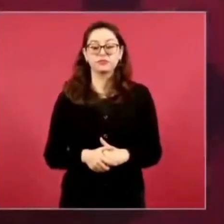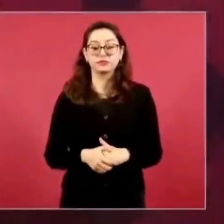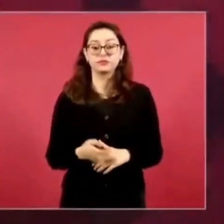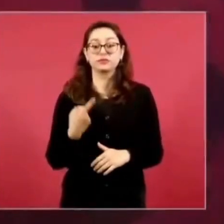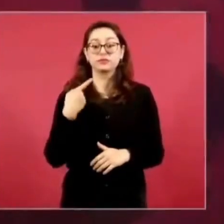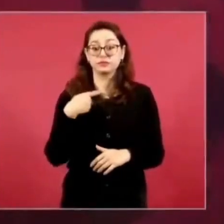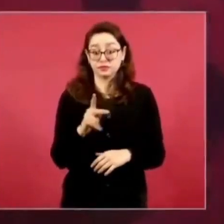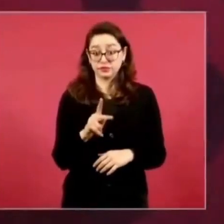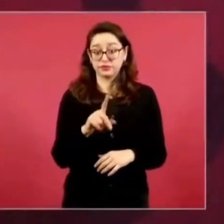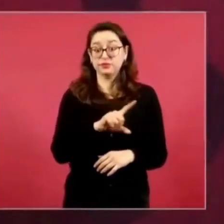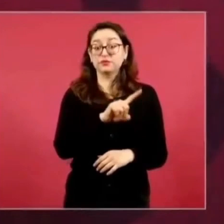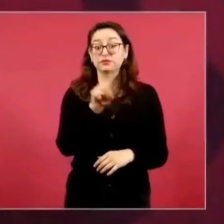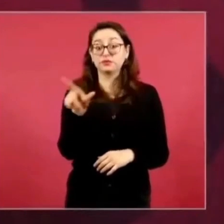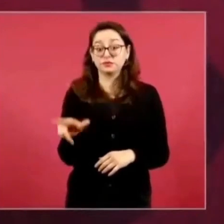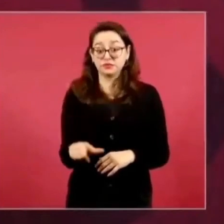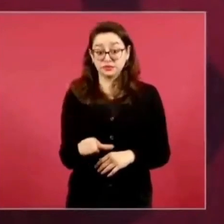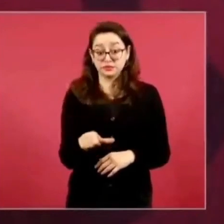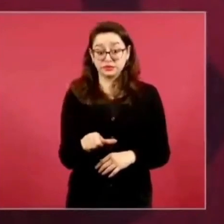al